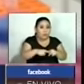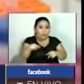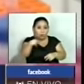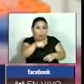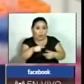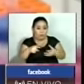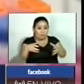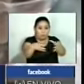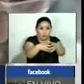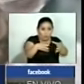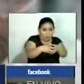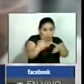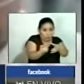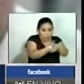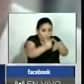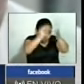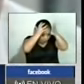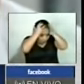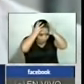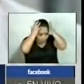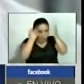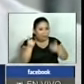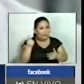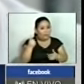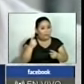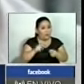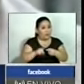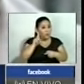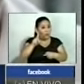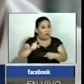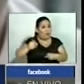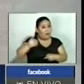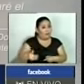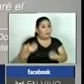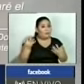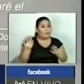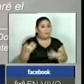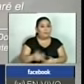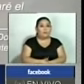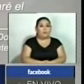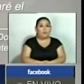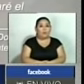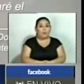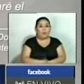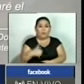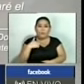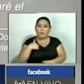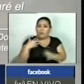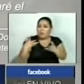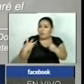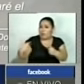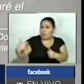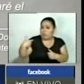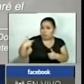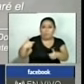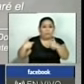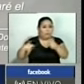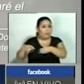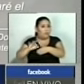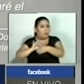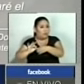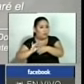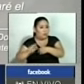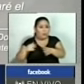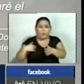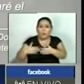de la comunidad científica aún cree que estamos a al menos un año de ese momento. Solo quiero una vacuna que funcione. Realmente